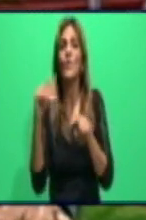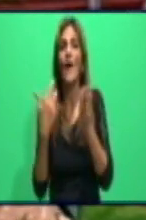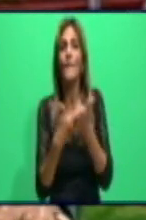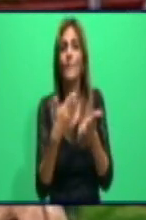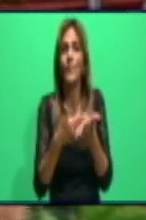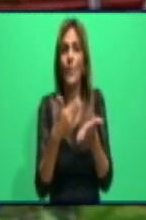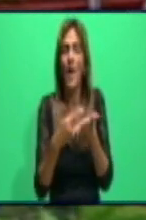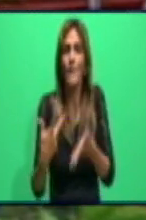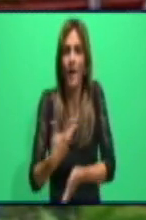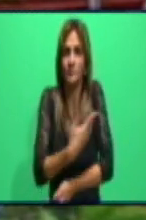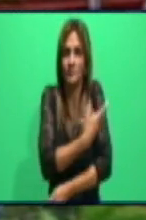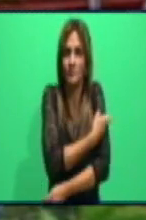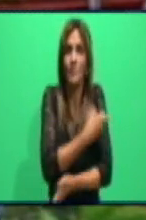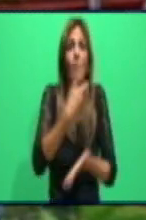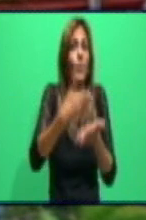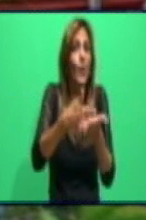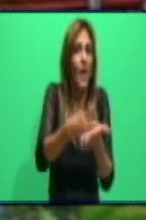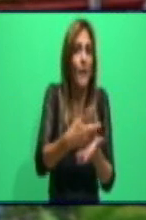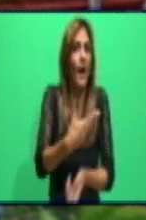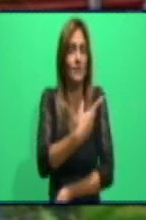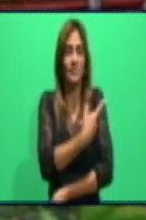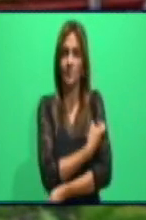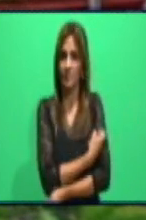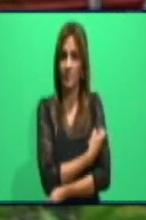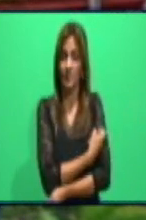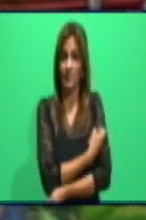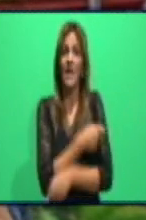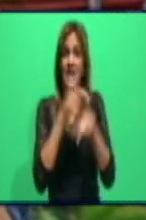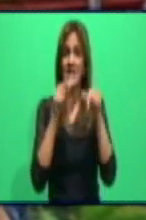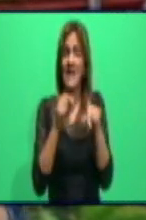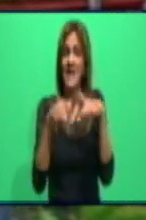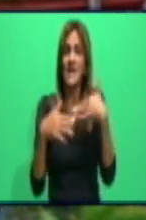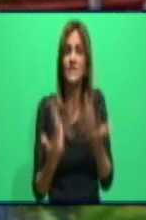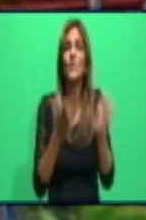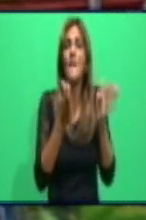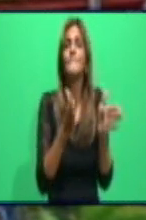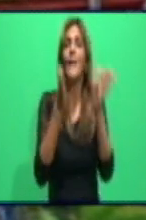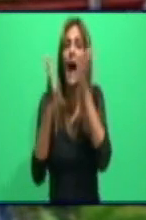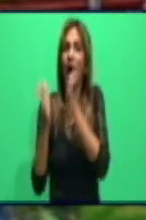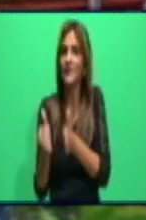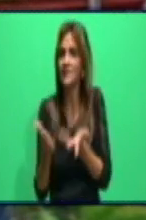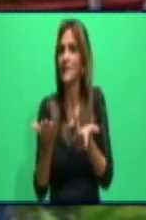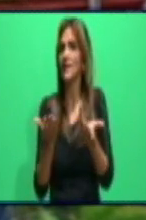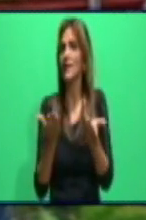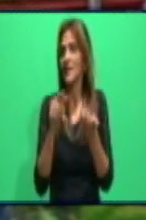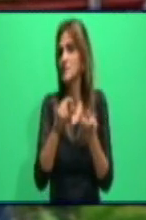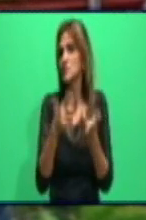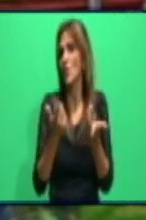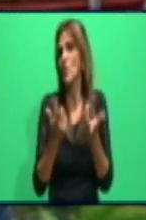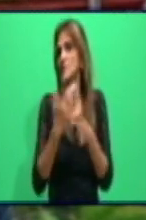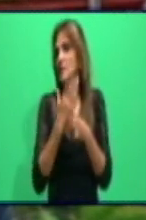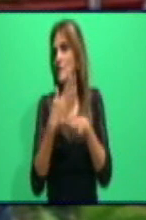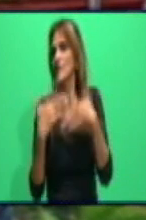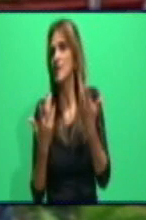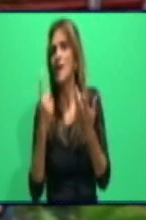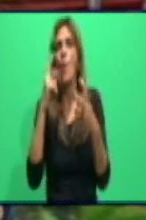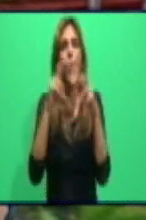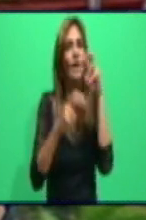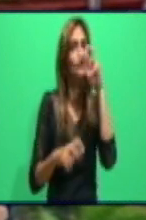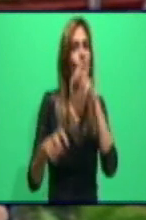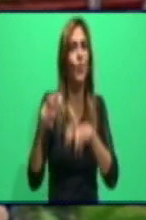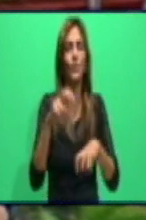es aquel ensayo vacunal forma parte del estudio que se está haciendo por el centro de ingeniería